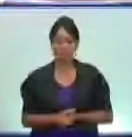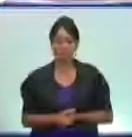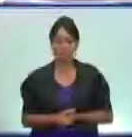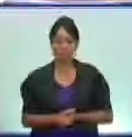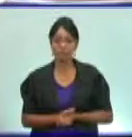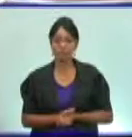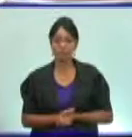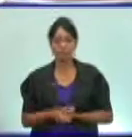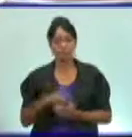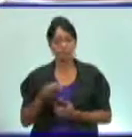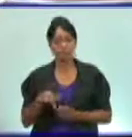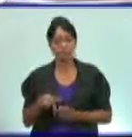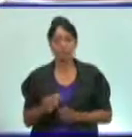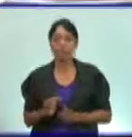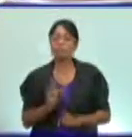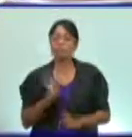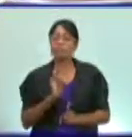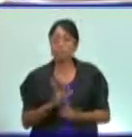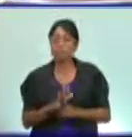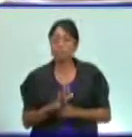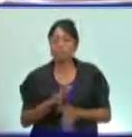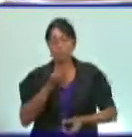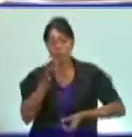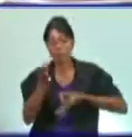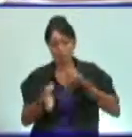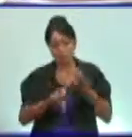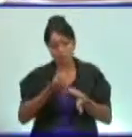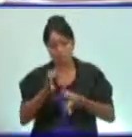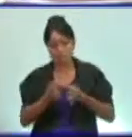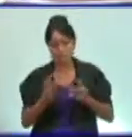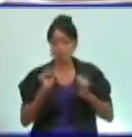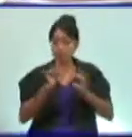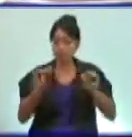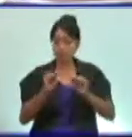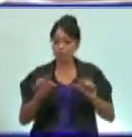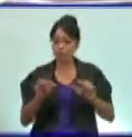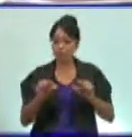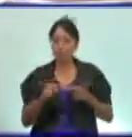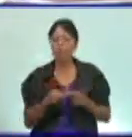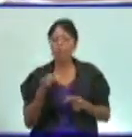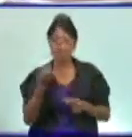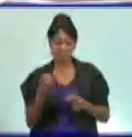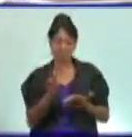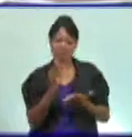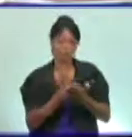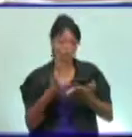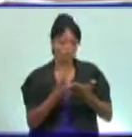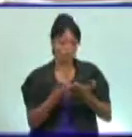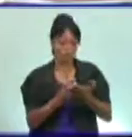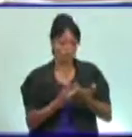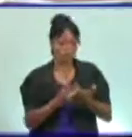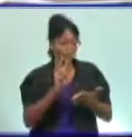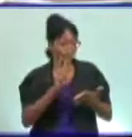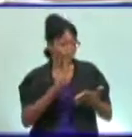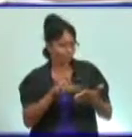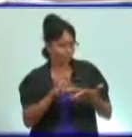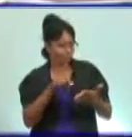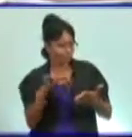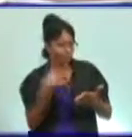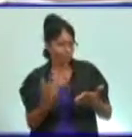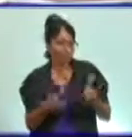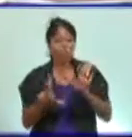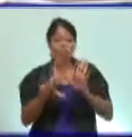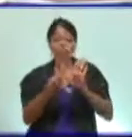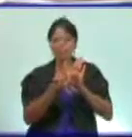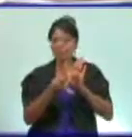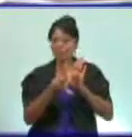Bueno, vamos a comenzar entonces aclarando una serie de términos. En su libro de texto van a encontrar que se habla de las leyes que